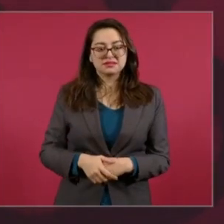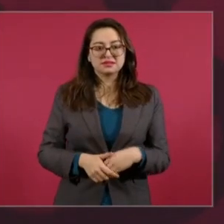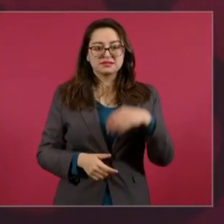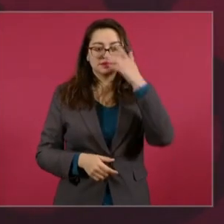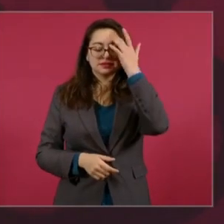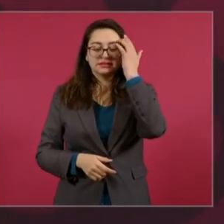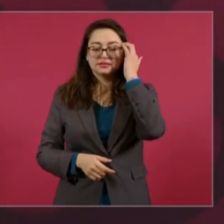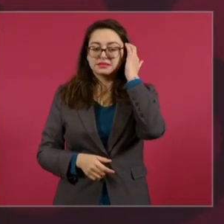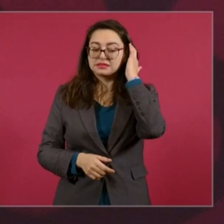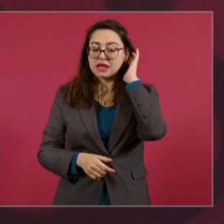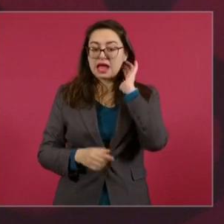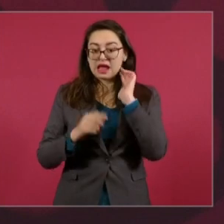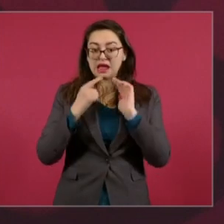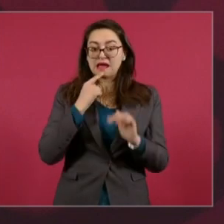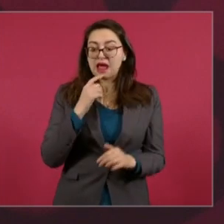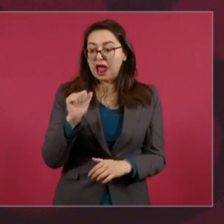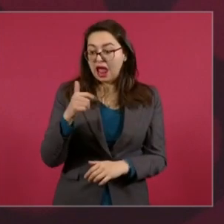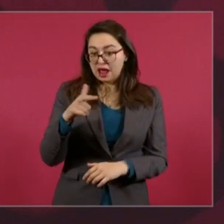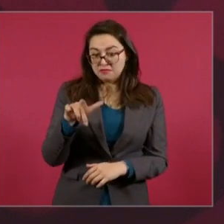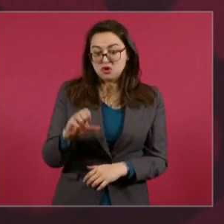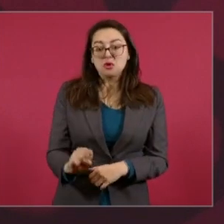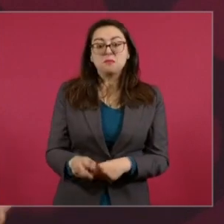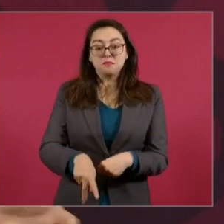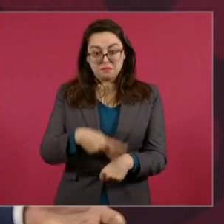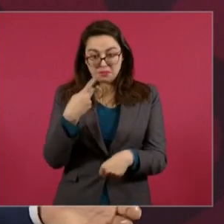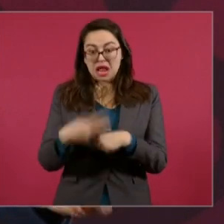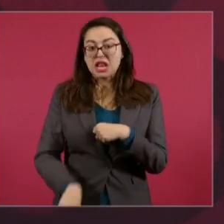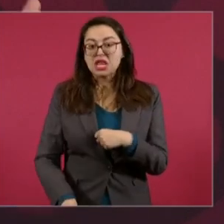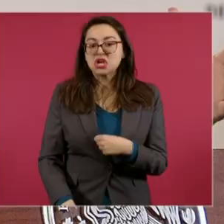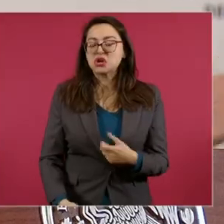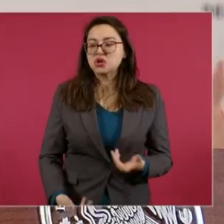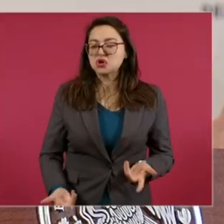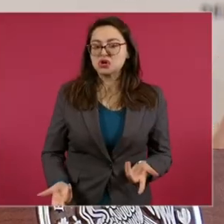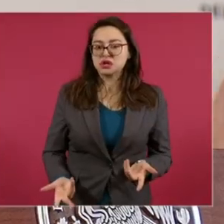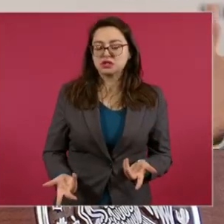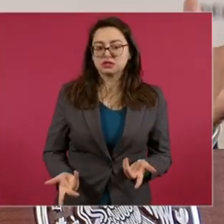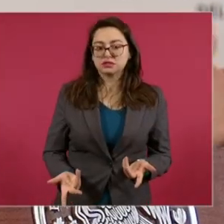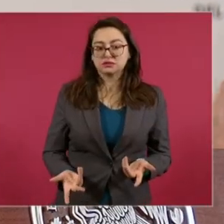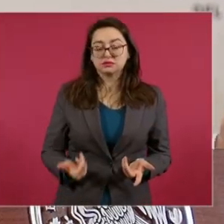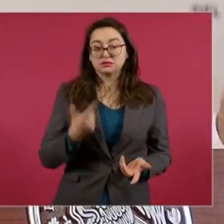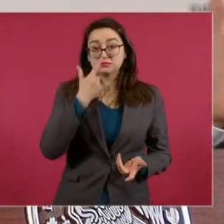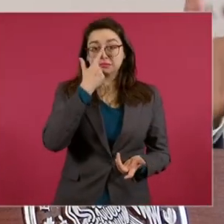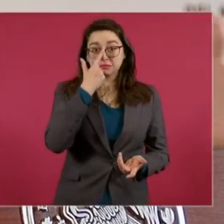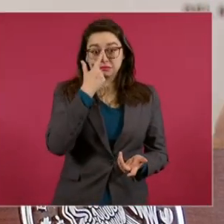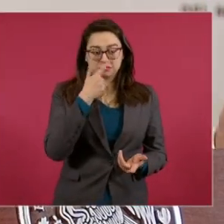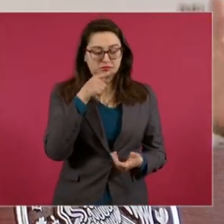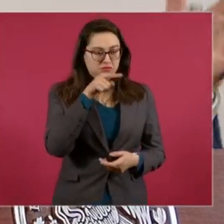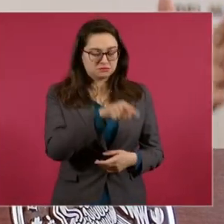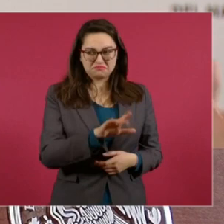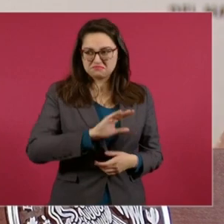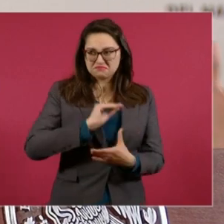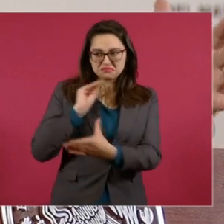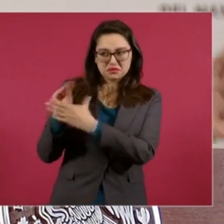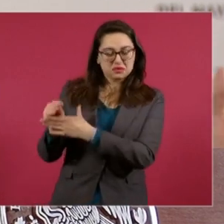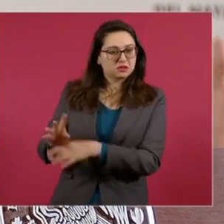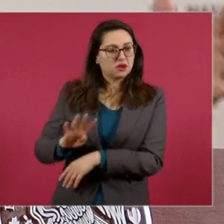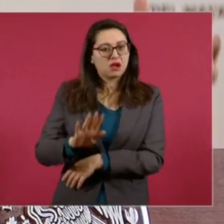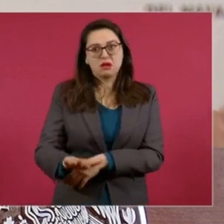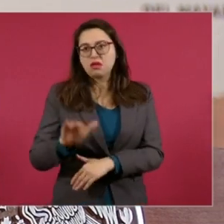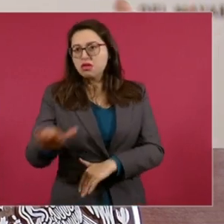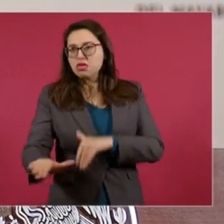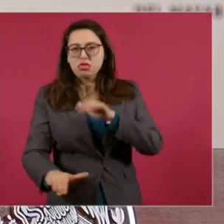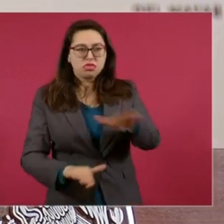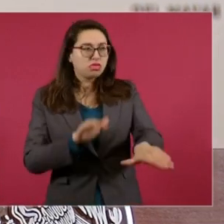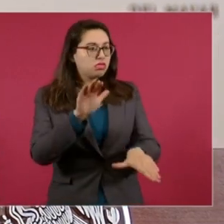López Obrador es un peligro. Y ahí le siguieron, fueron a ver al licenciado Peña,